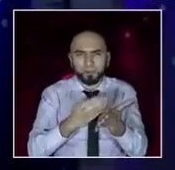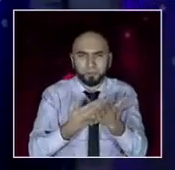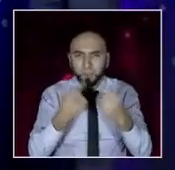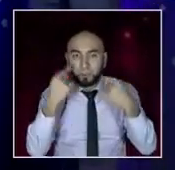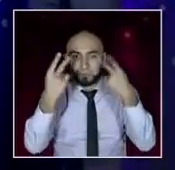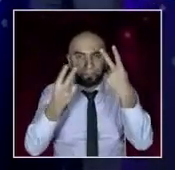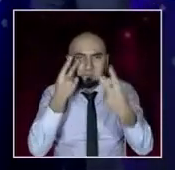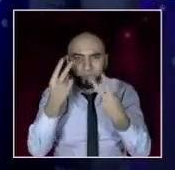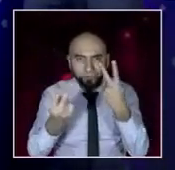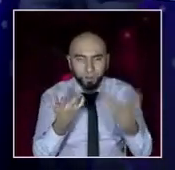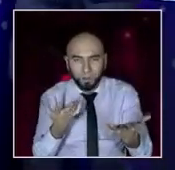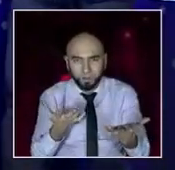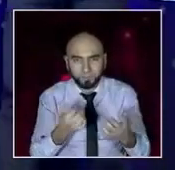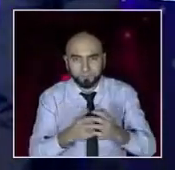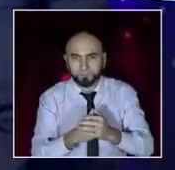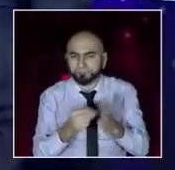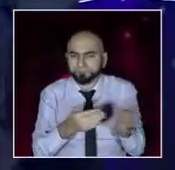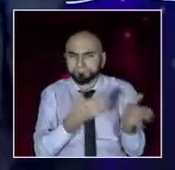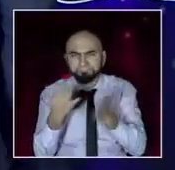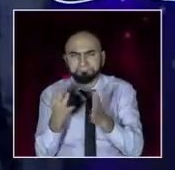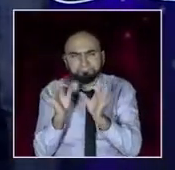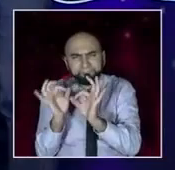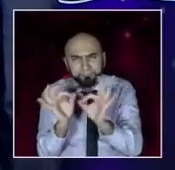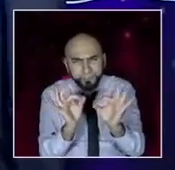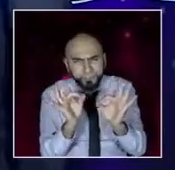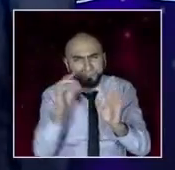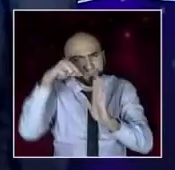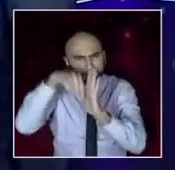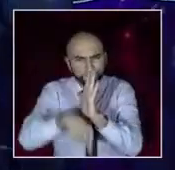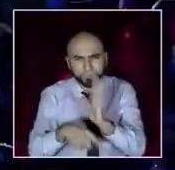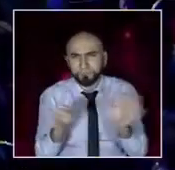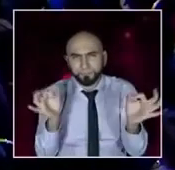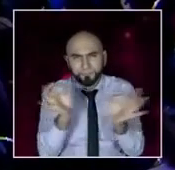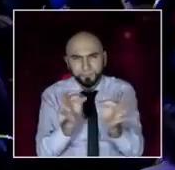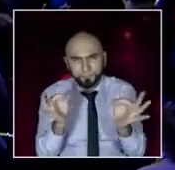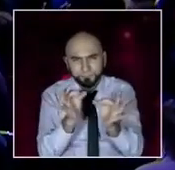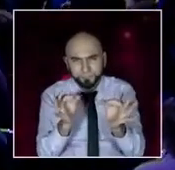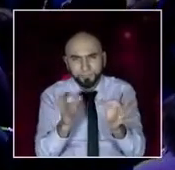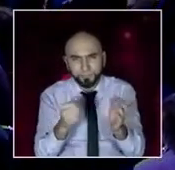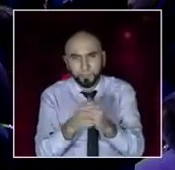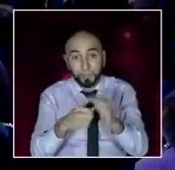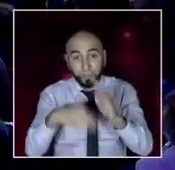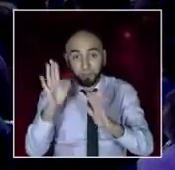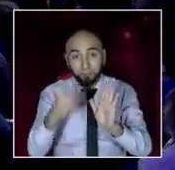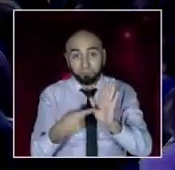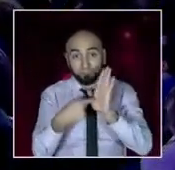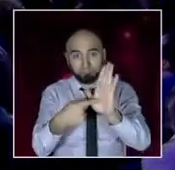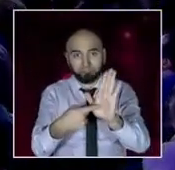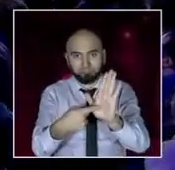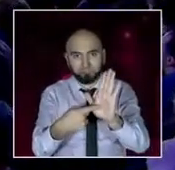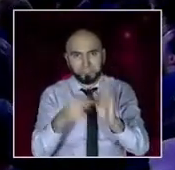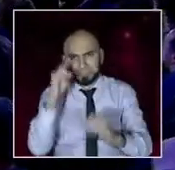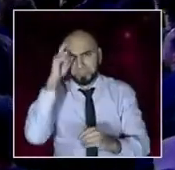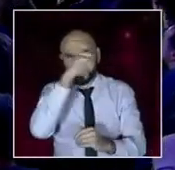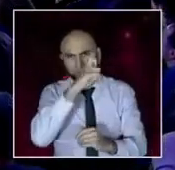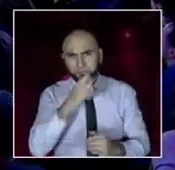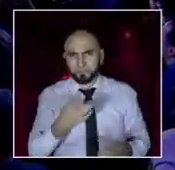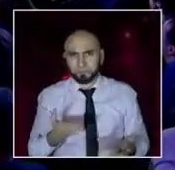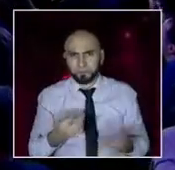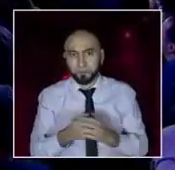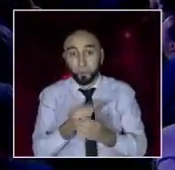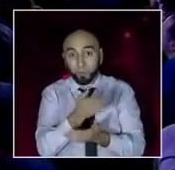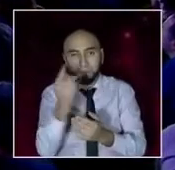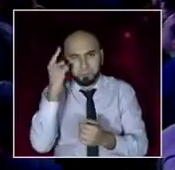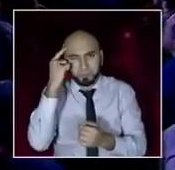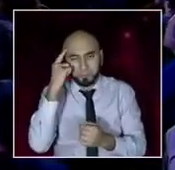Ahora, entrando más en detalle en lo que significa esto, es definitivamente la diapositiva más compleja que voy a mostrarles. No tienen que preocuparse de los